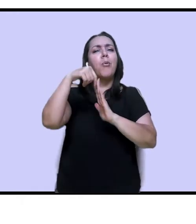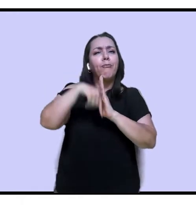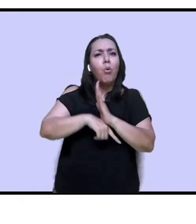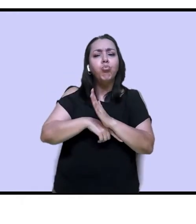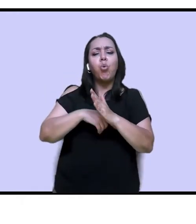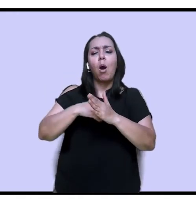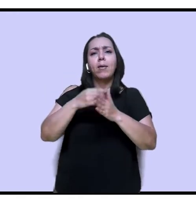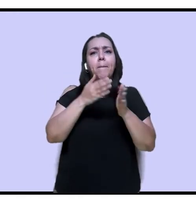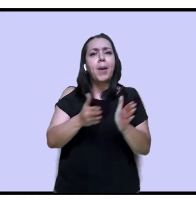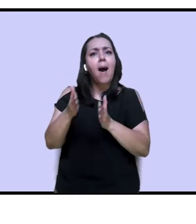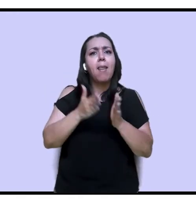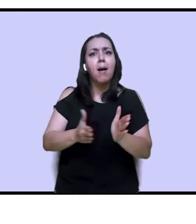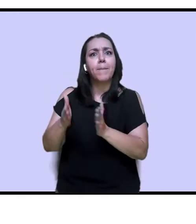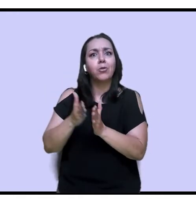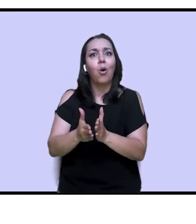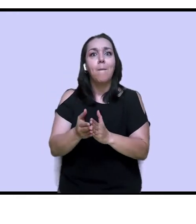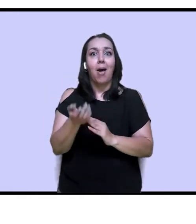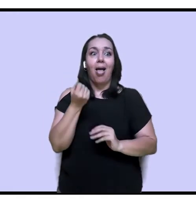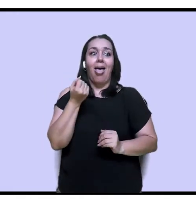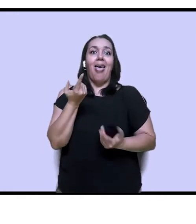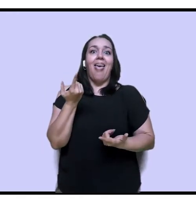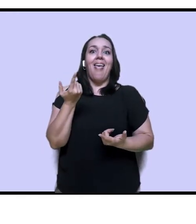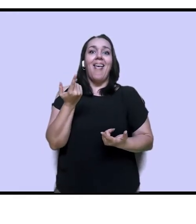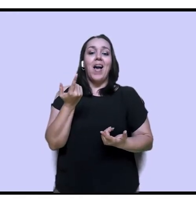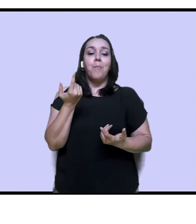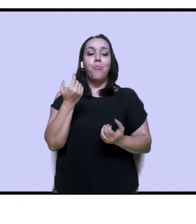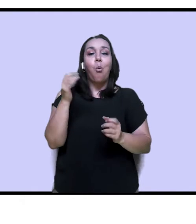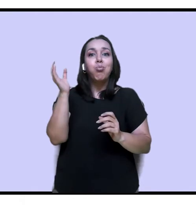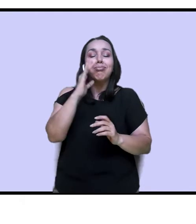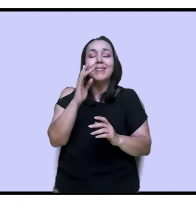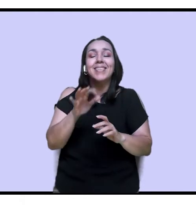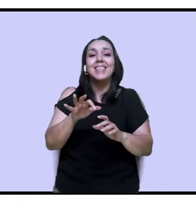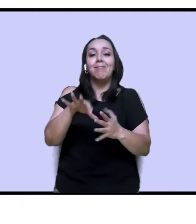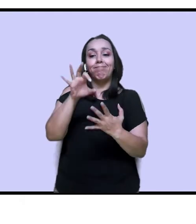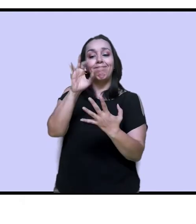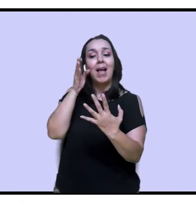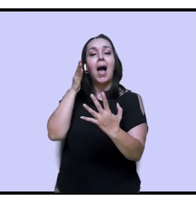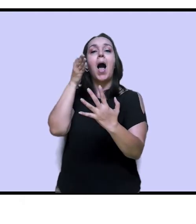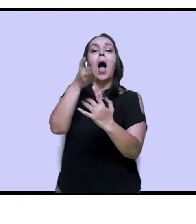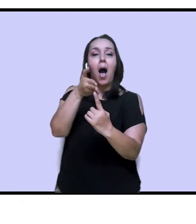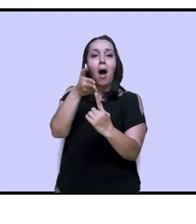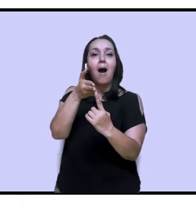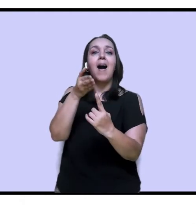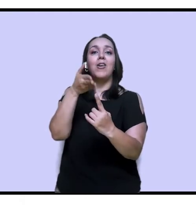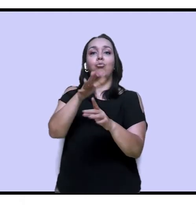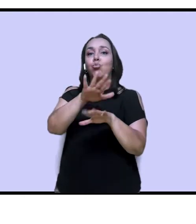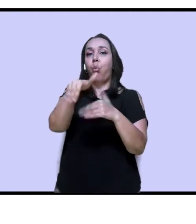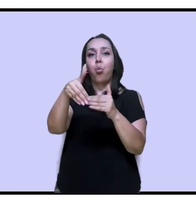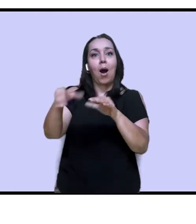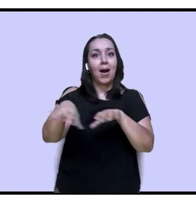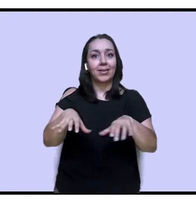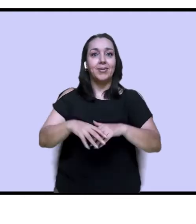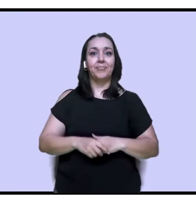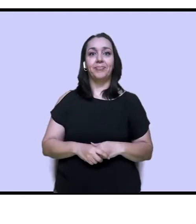proceso profundo, desde el planeamiento, para poder encontrarle sentido a todo lo que se hace.